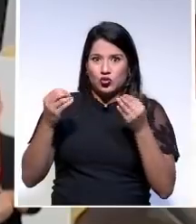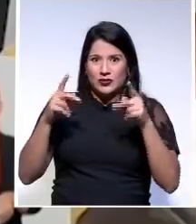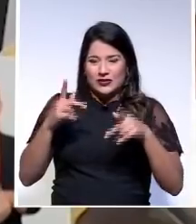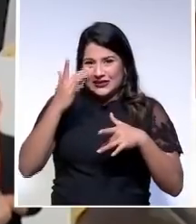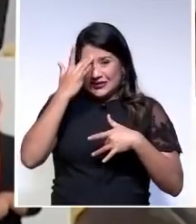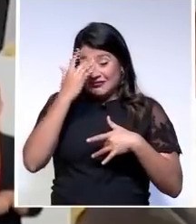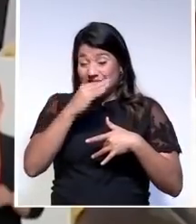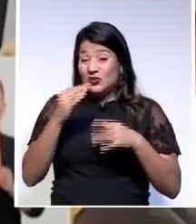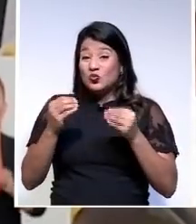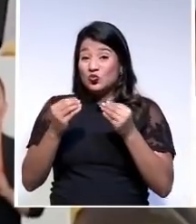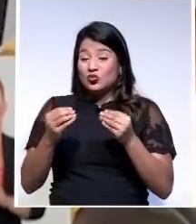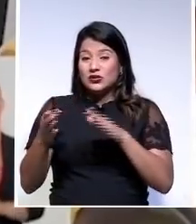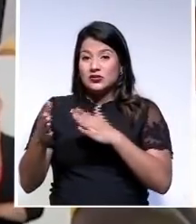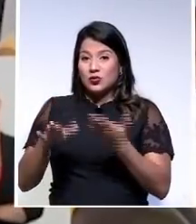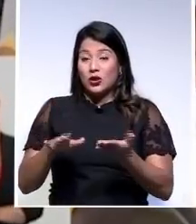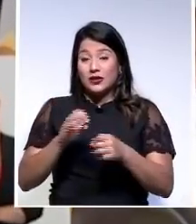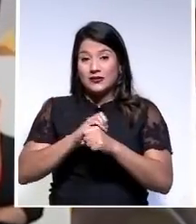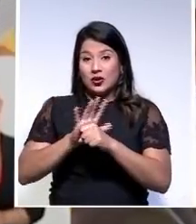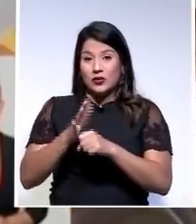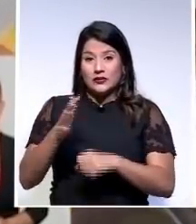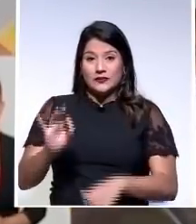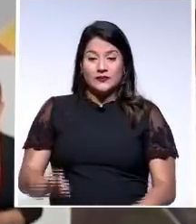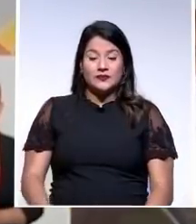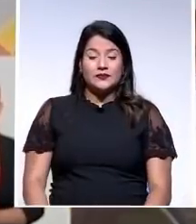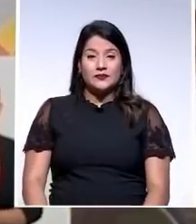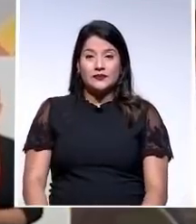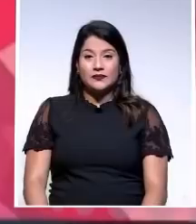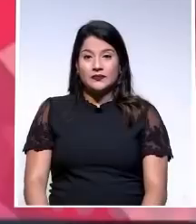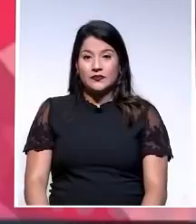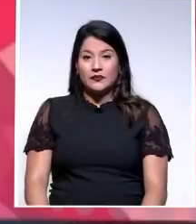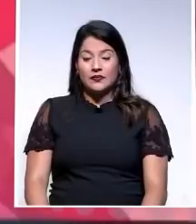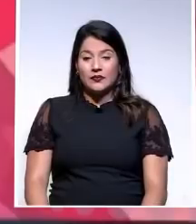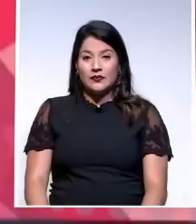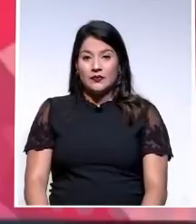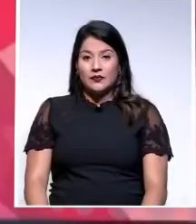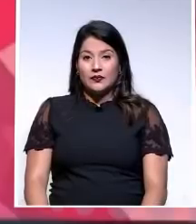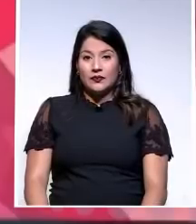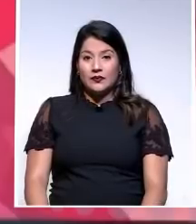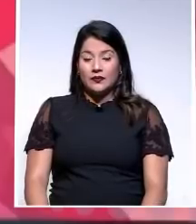y muertes por COVID. Sistema informativo.